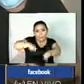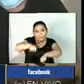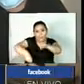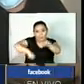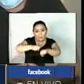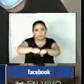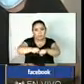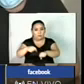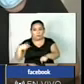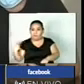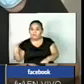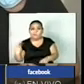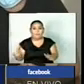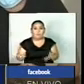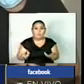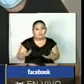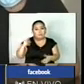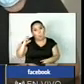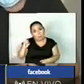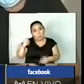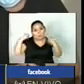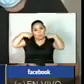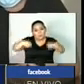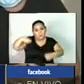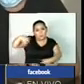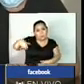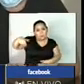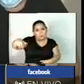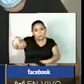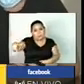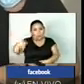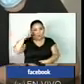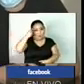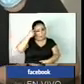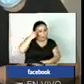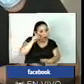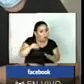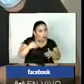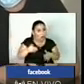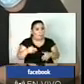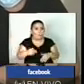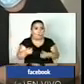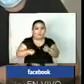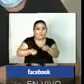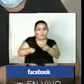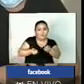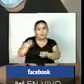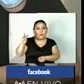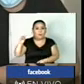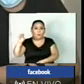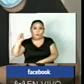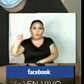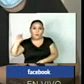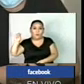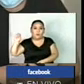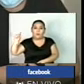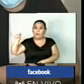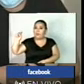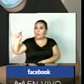nos tocaba que o salir caminando o coordinar bien los pedidos en mototaxi o buscar la manera para